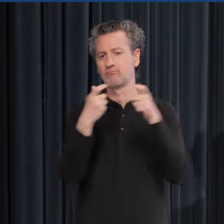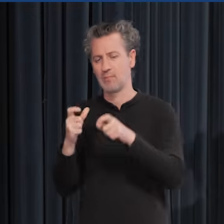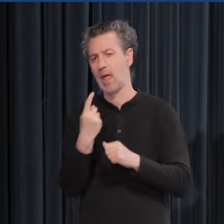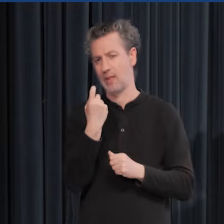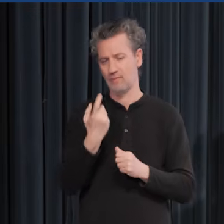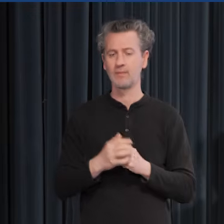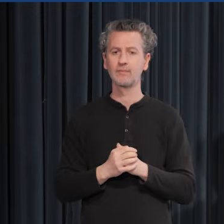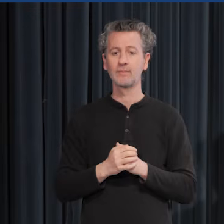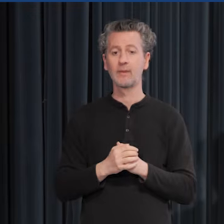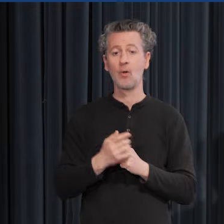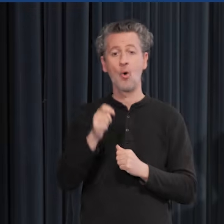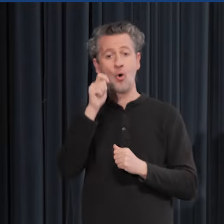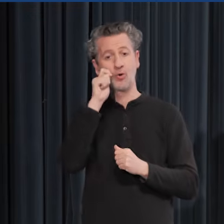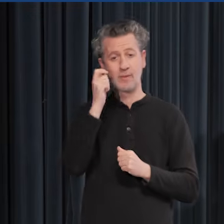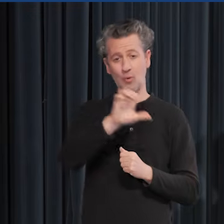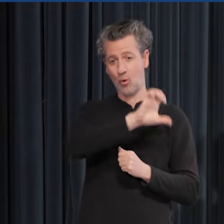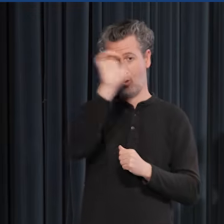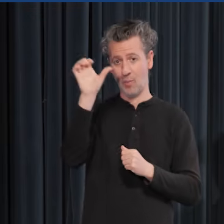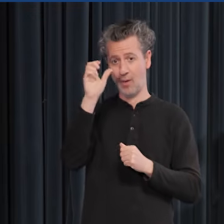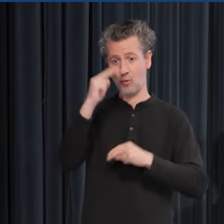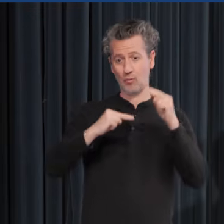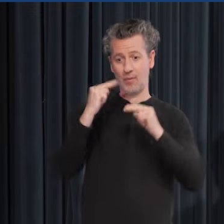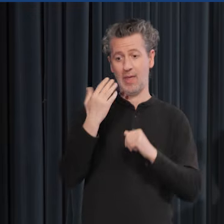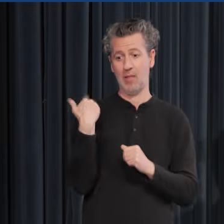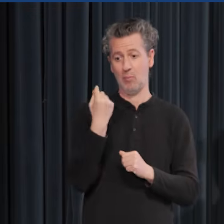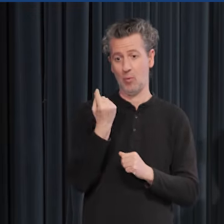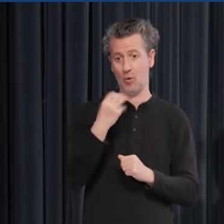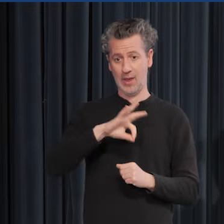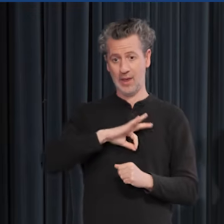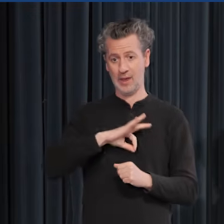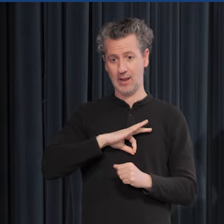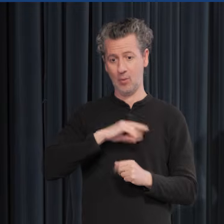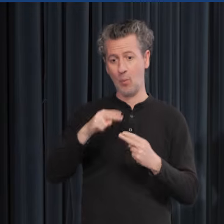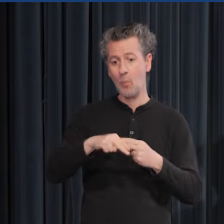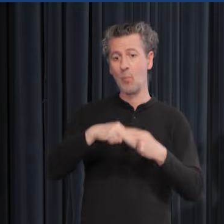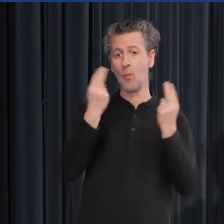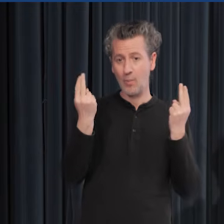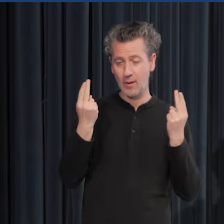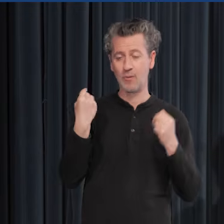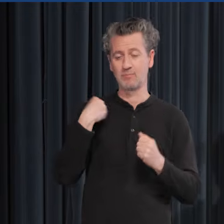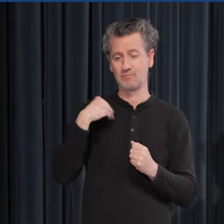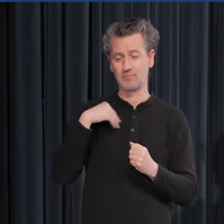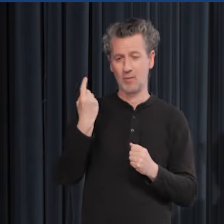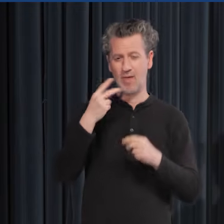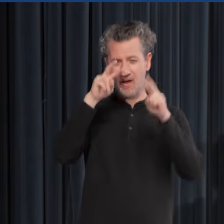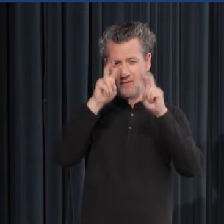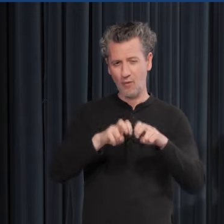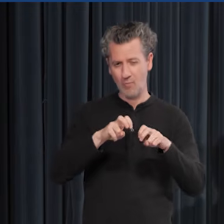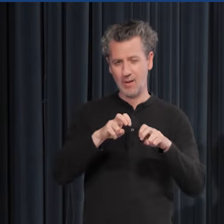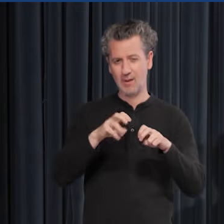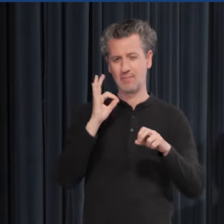Hace poco el Observatorio Europeo de la Construcción también en este mes de enero publicó el informe analítico sobre la construcción, que viene un poco